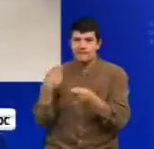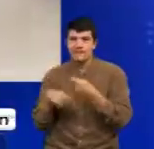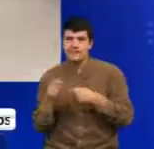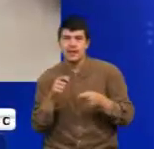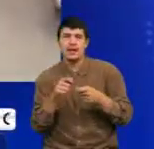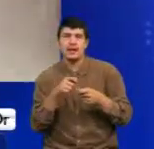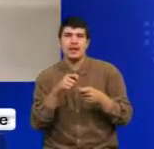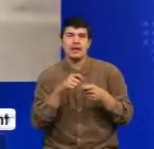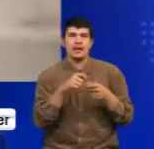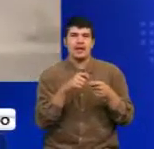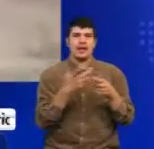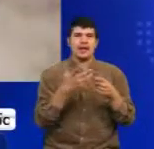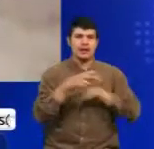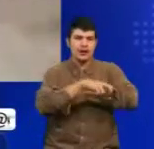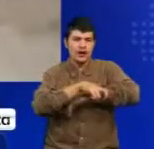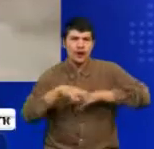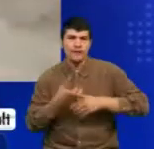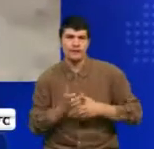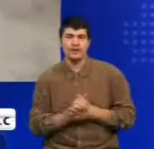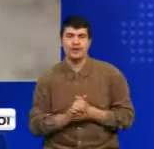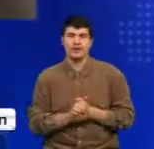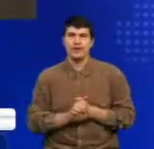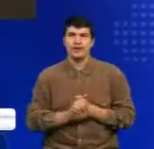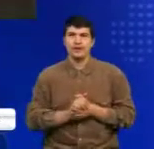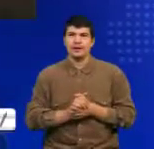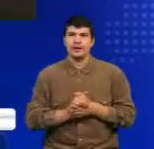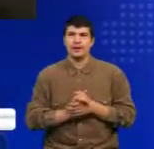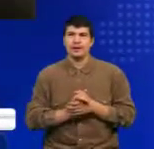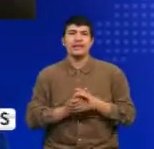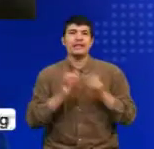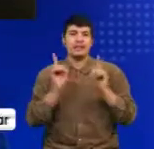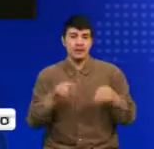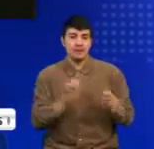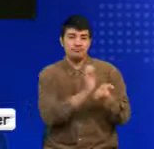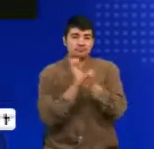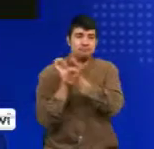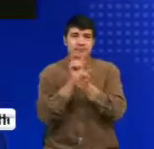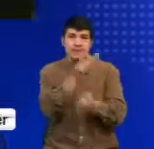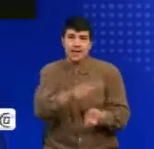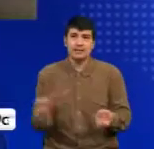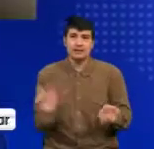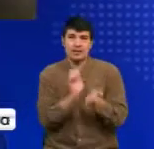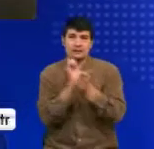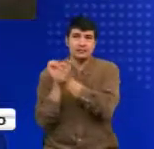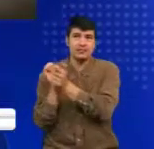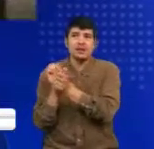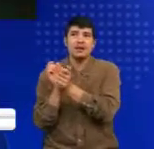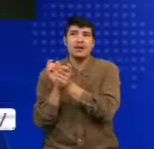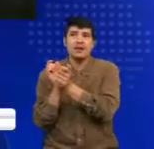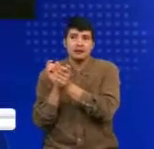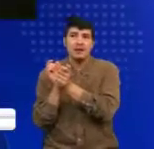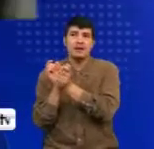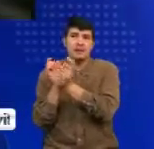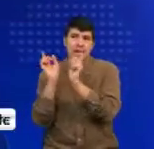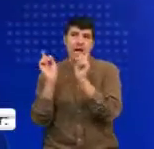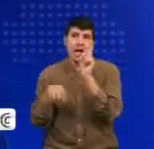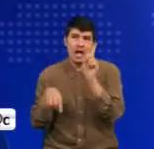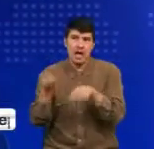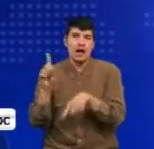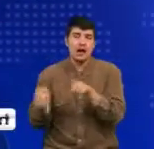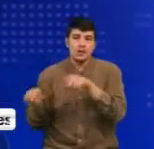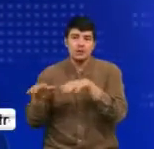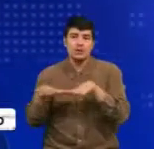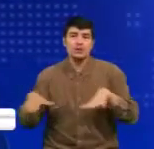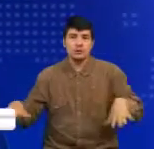extorsiones controlan secuestros y principalmente y en algunos de estos